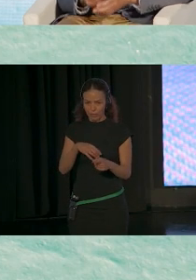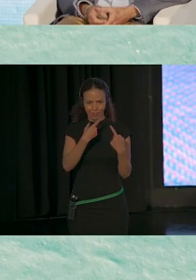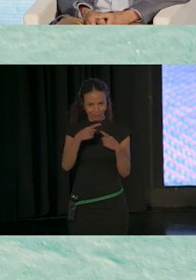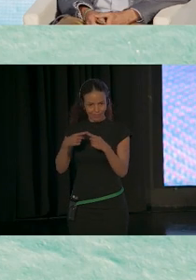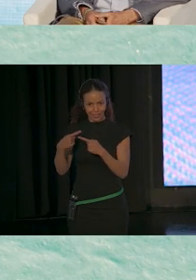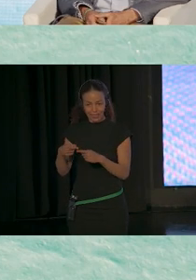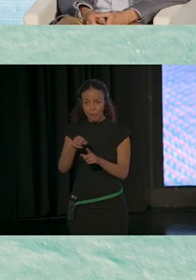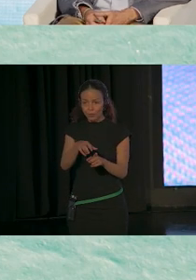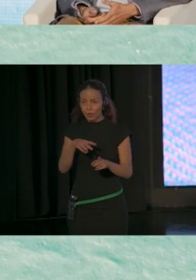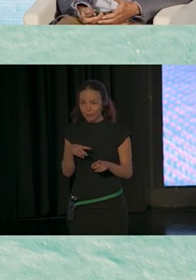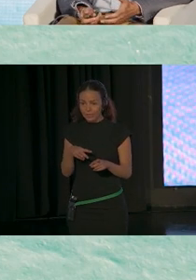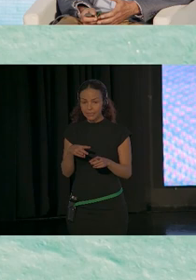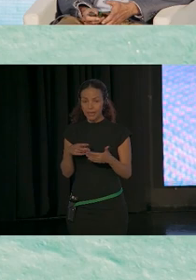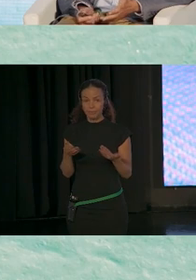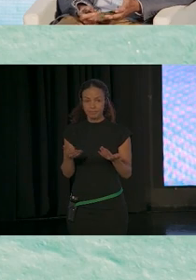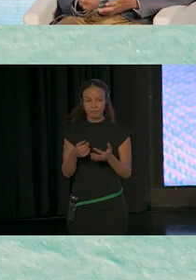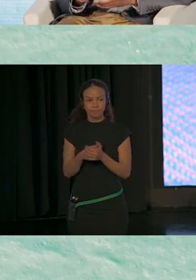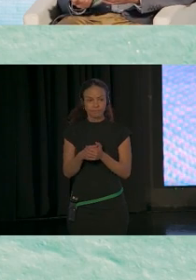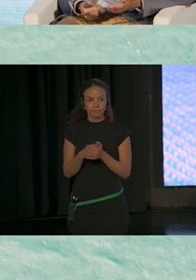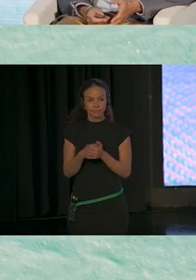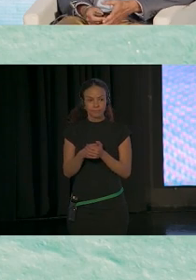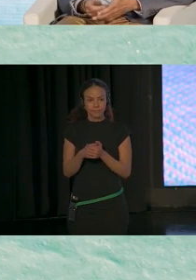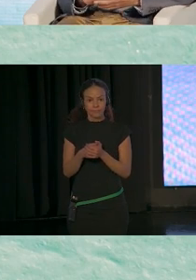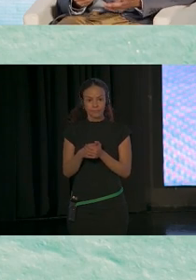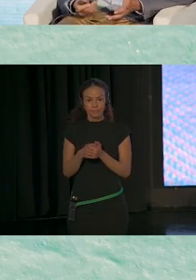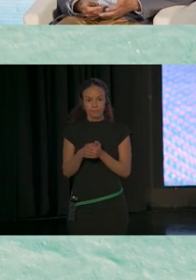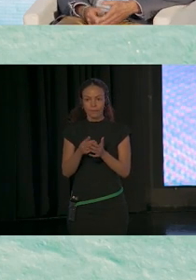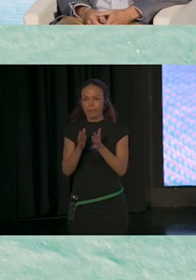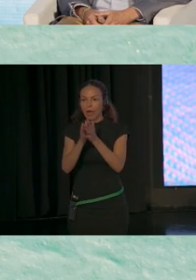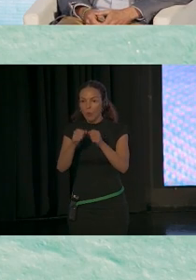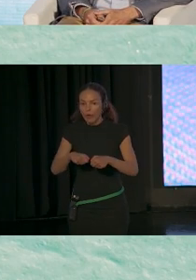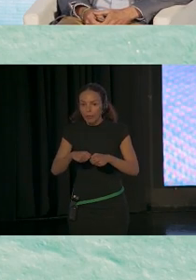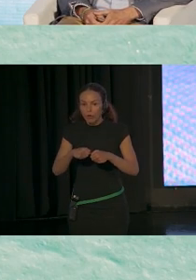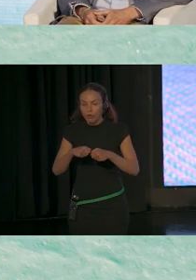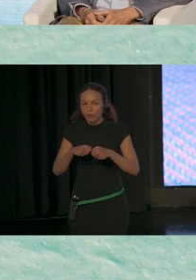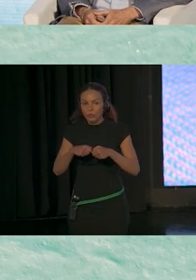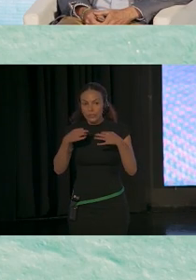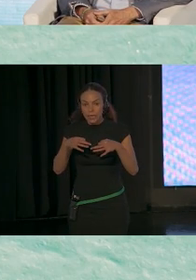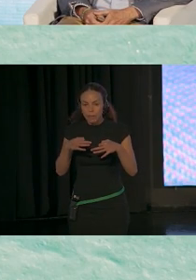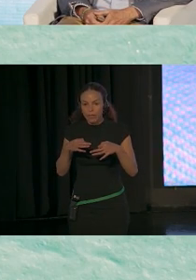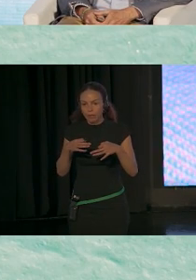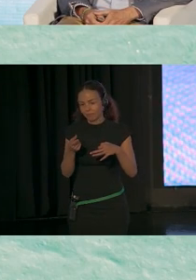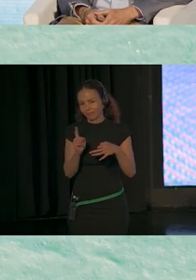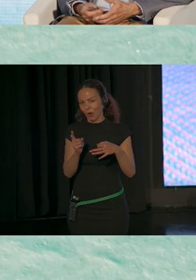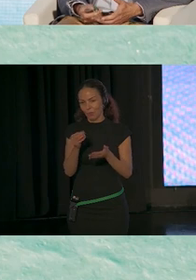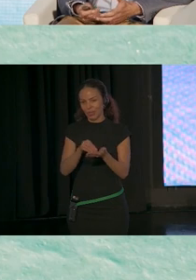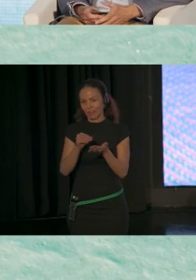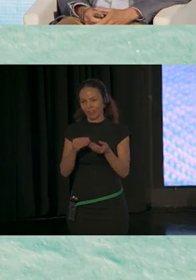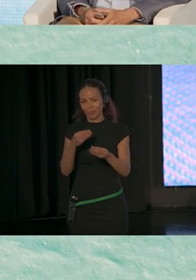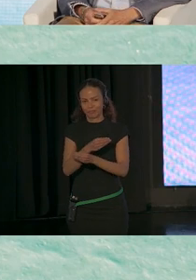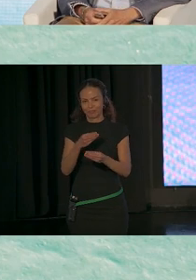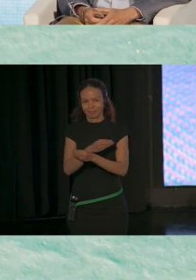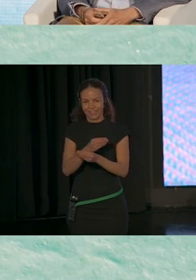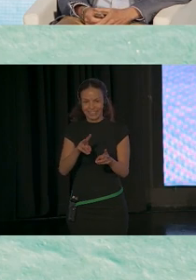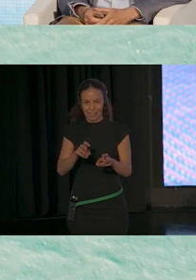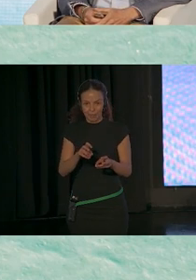perspectivas que no siempre, por supuesto, están en sintonía o están de acuerdo en relación con aquello que se trata, que en